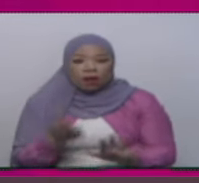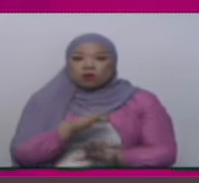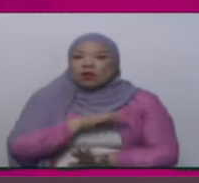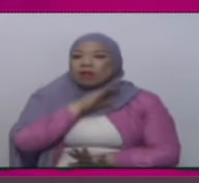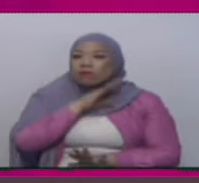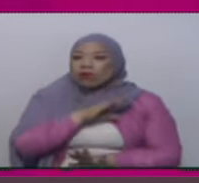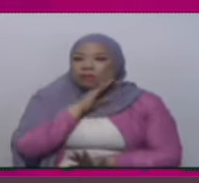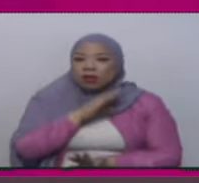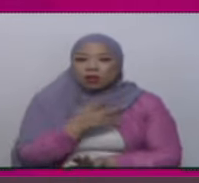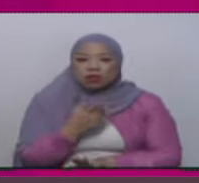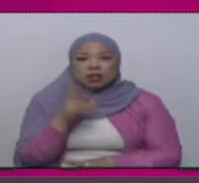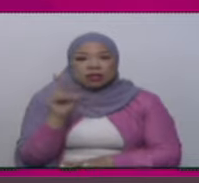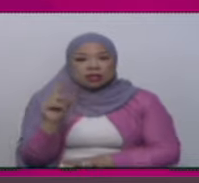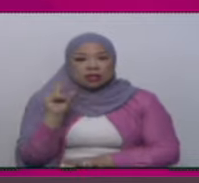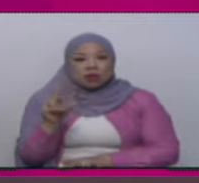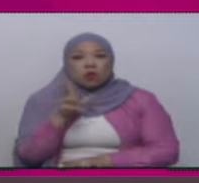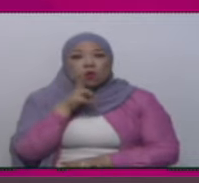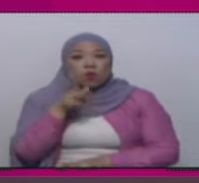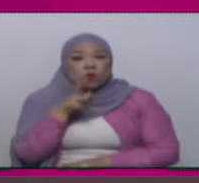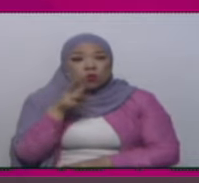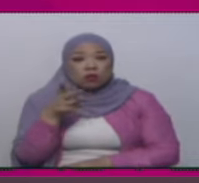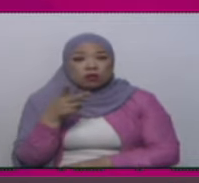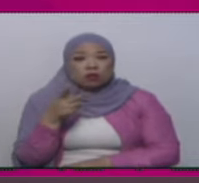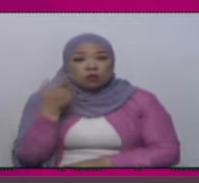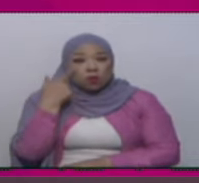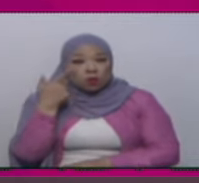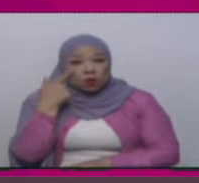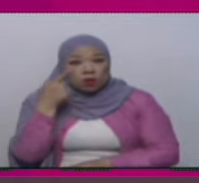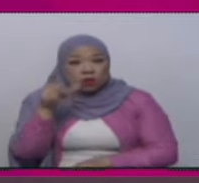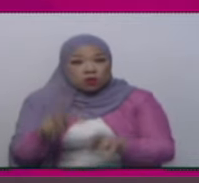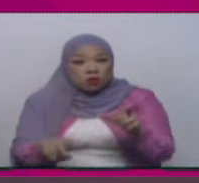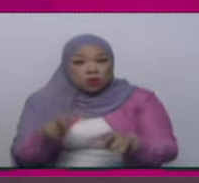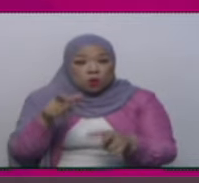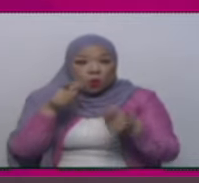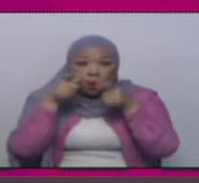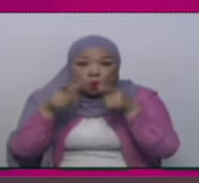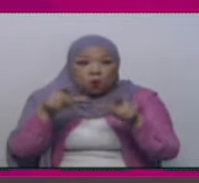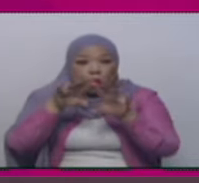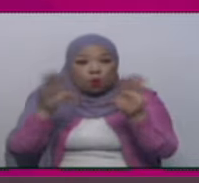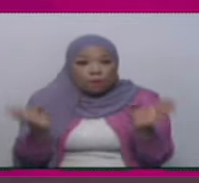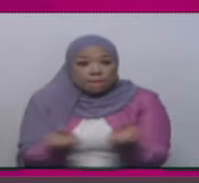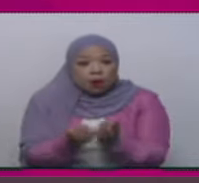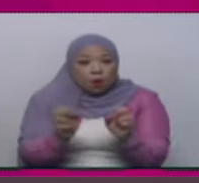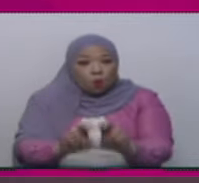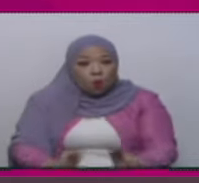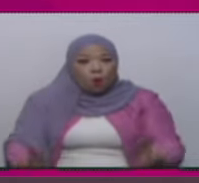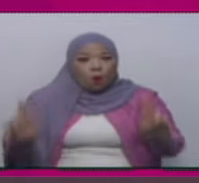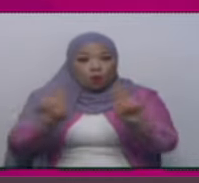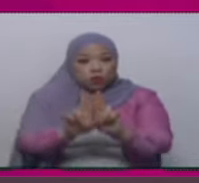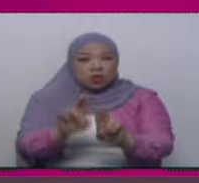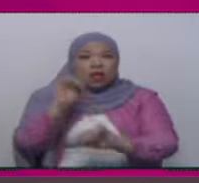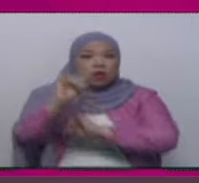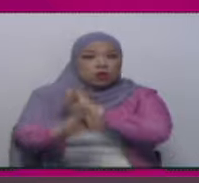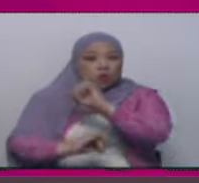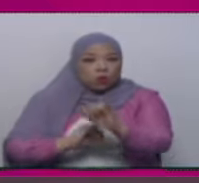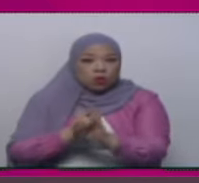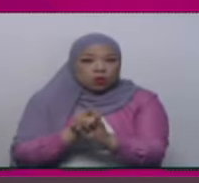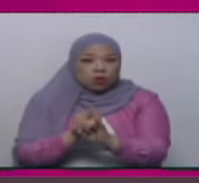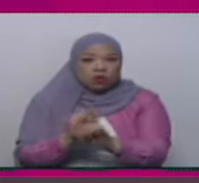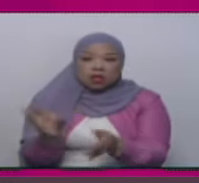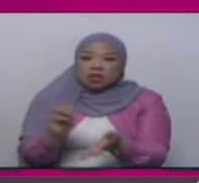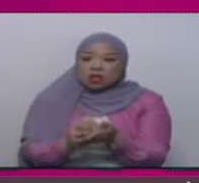enfermedades. Segundo, las atrocidades que ante los ojos vigilantes del mundo, de las Naciones Unidas, de los organismos internacionales, siguen